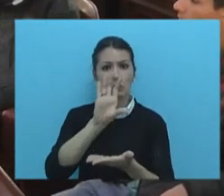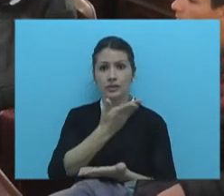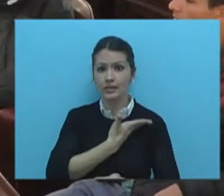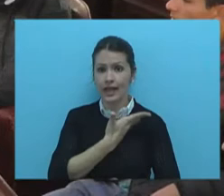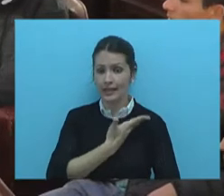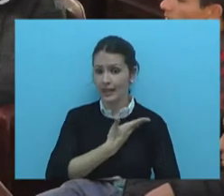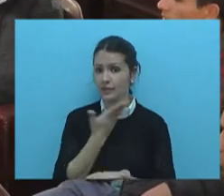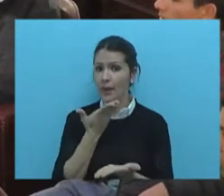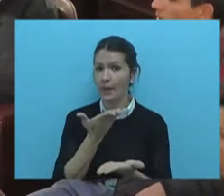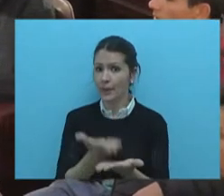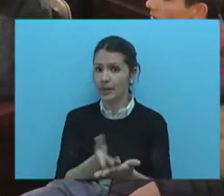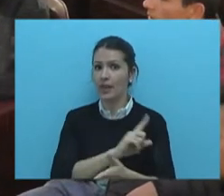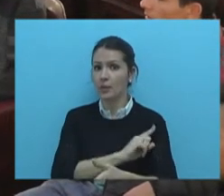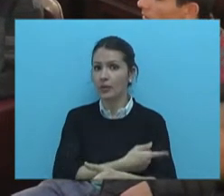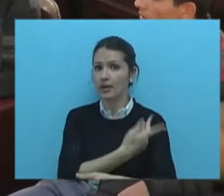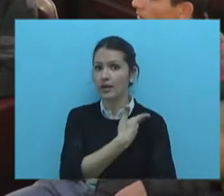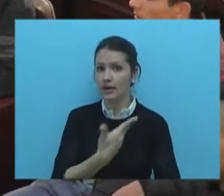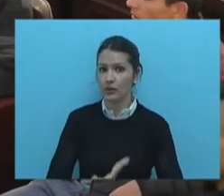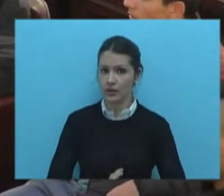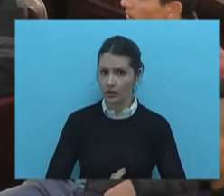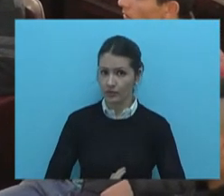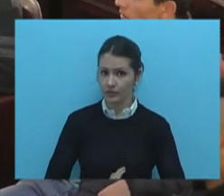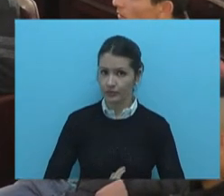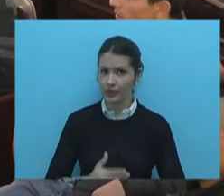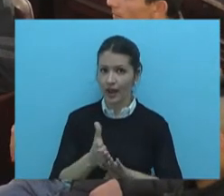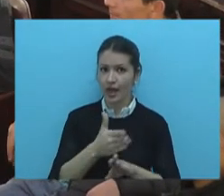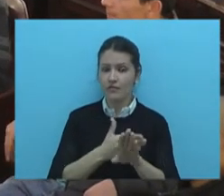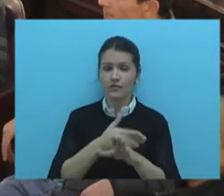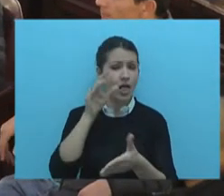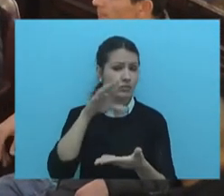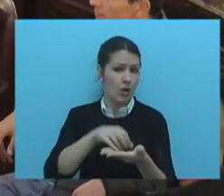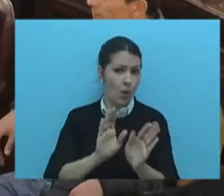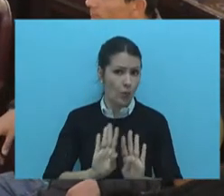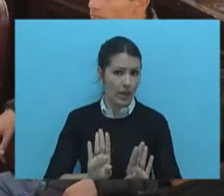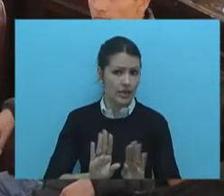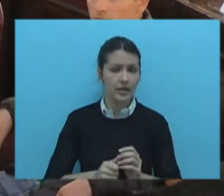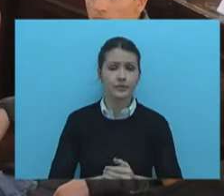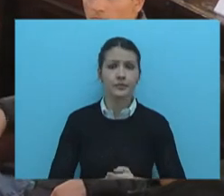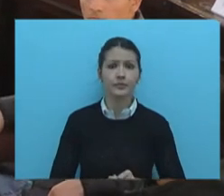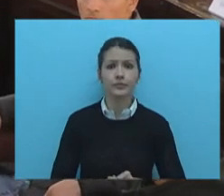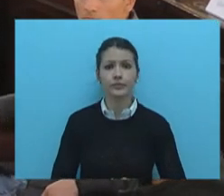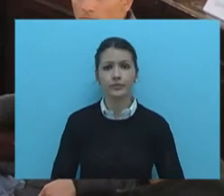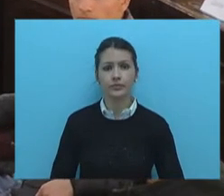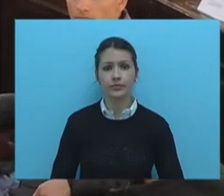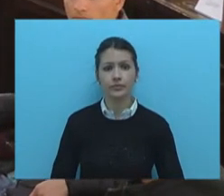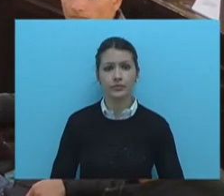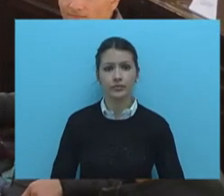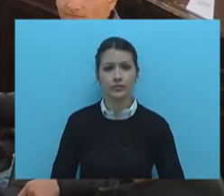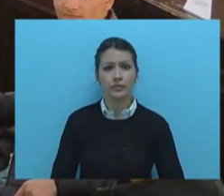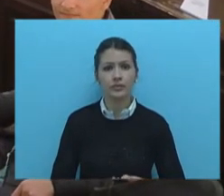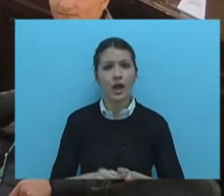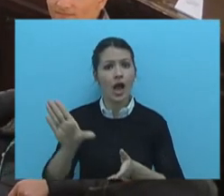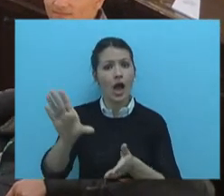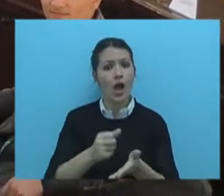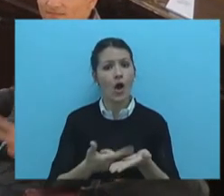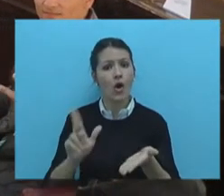Fe solicita al Poder Ejecutivo, a través del organismo que corresponda, que se retome y termine la obra